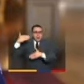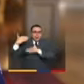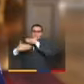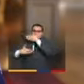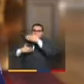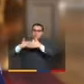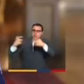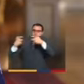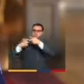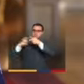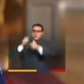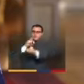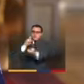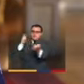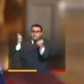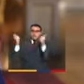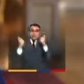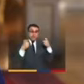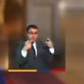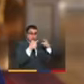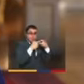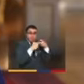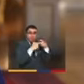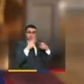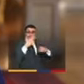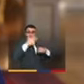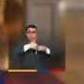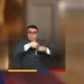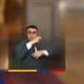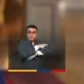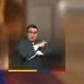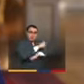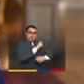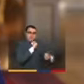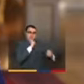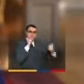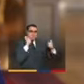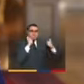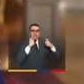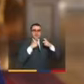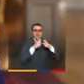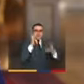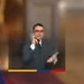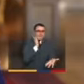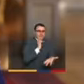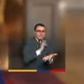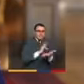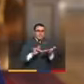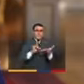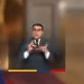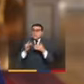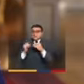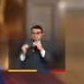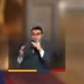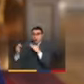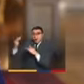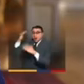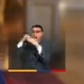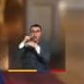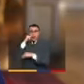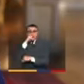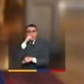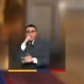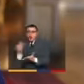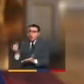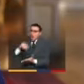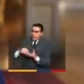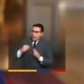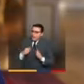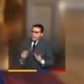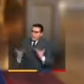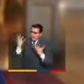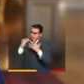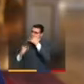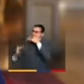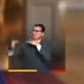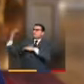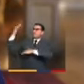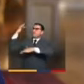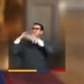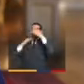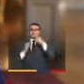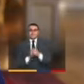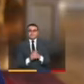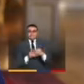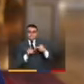ampliar las energías limpias y de revitalizar la selva amazónica. En el terreno de la justicia social, indudablemente